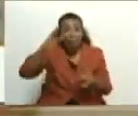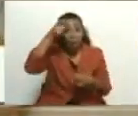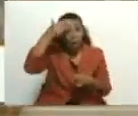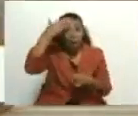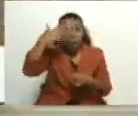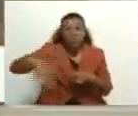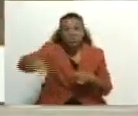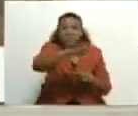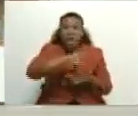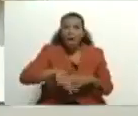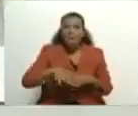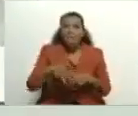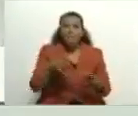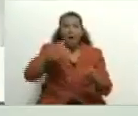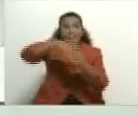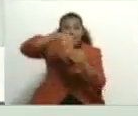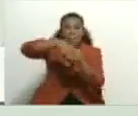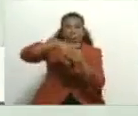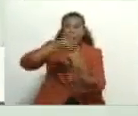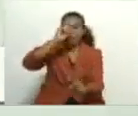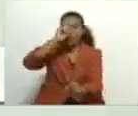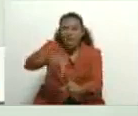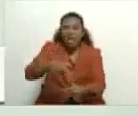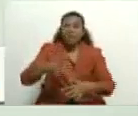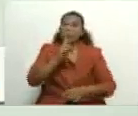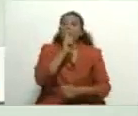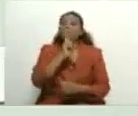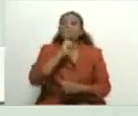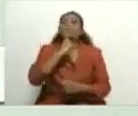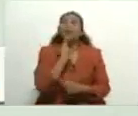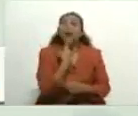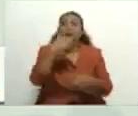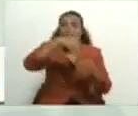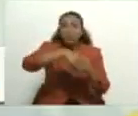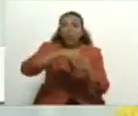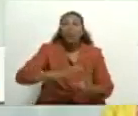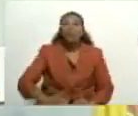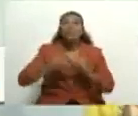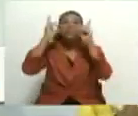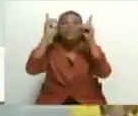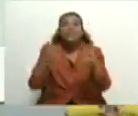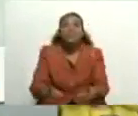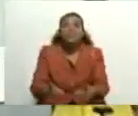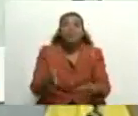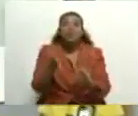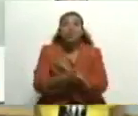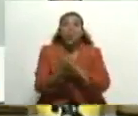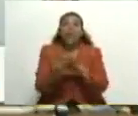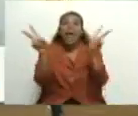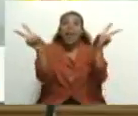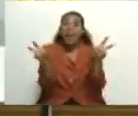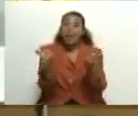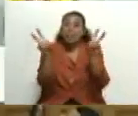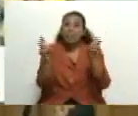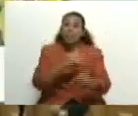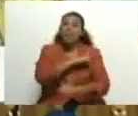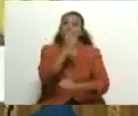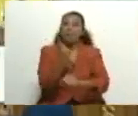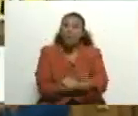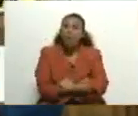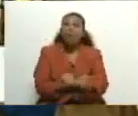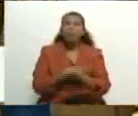Venezuela, por vía del voto directo y secreto, tome decisión y refuerce